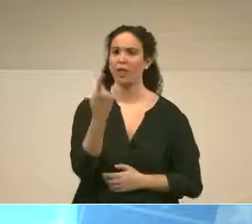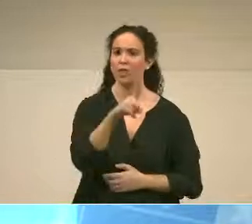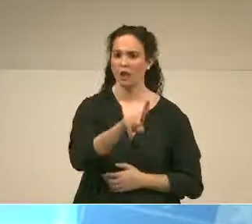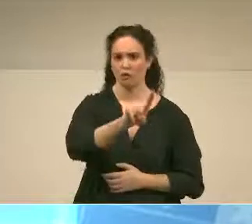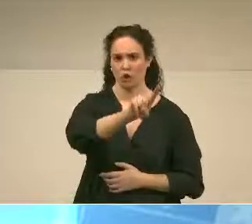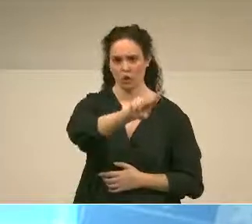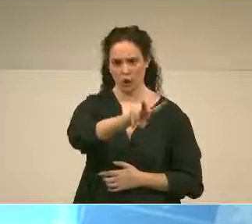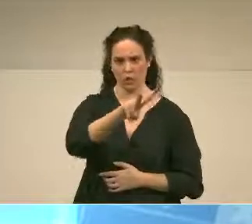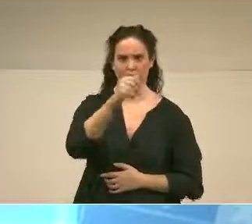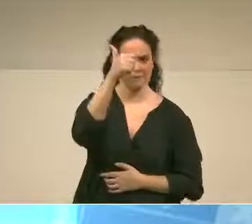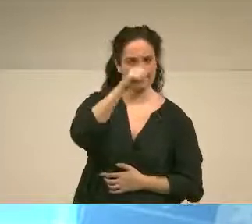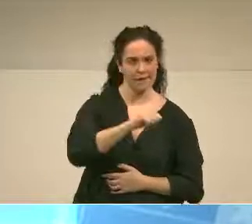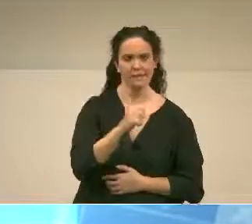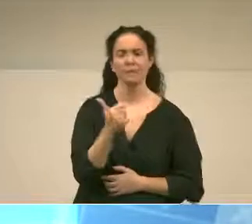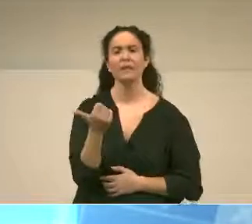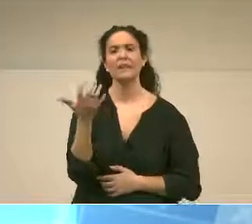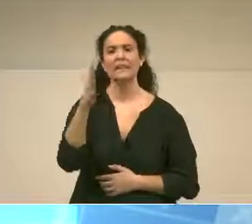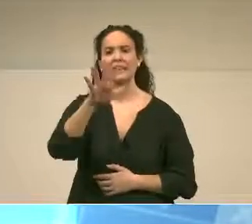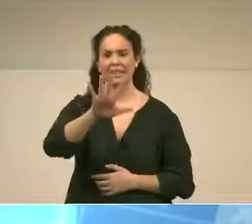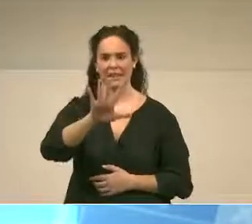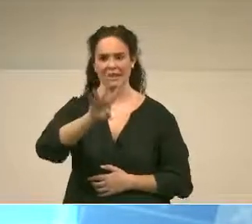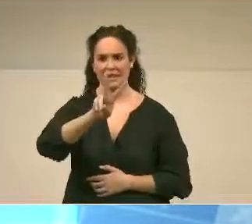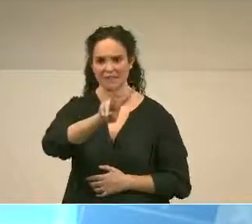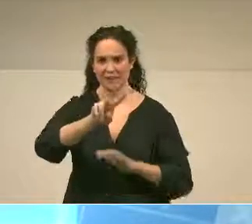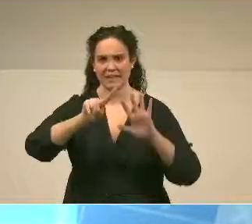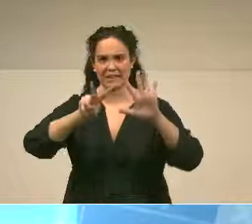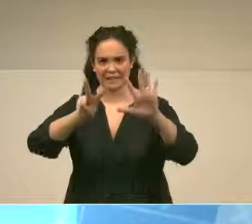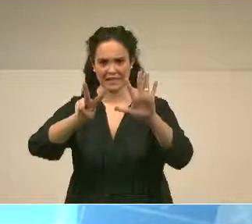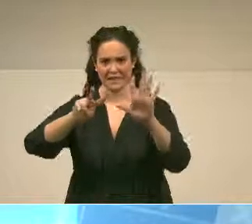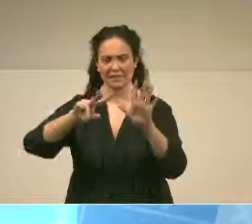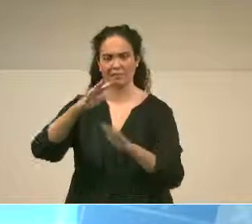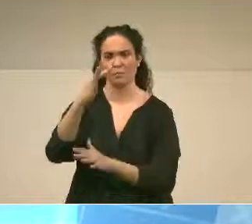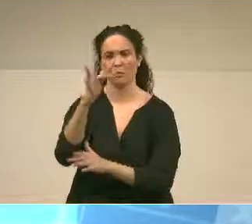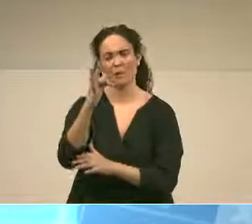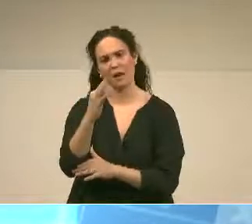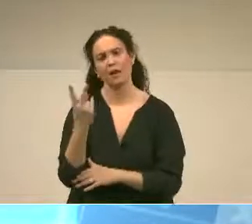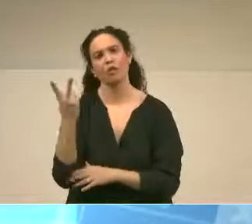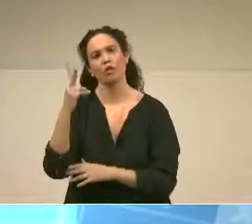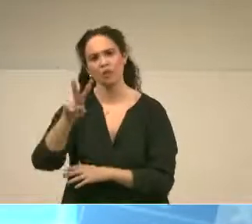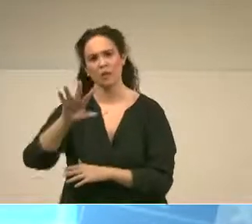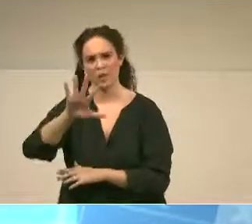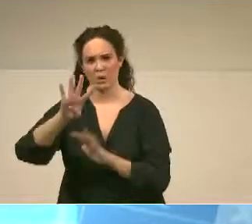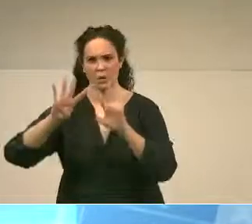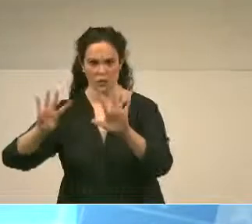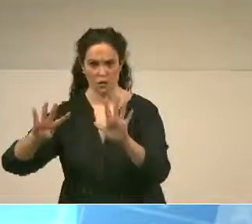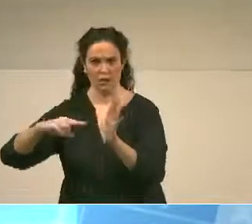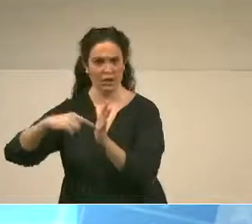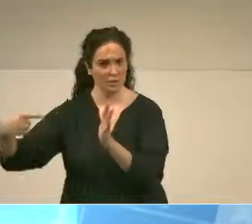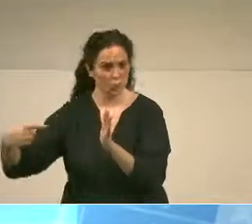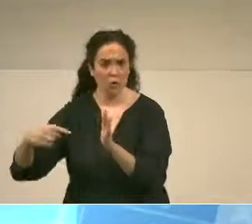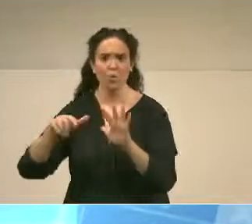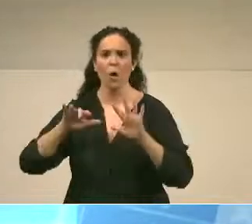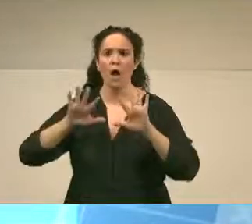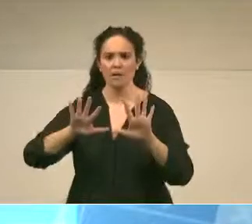Araba, 527 en Vizcaya, 259 en Gipuzkoa y 10 de otras comunidades u